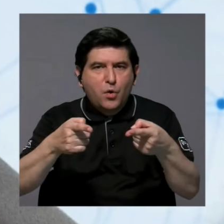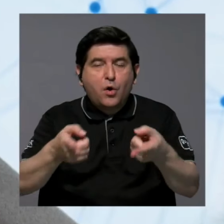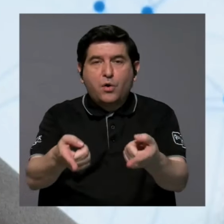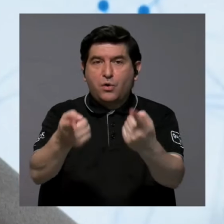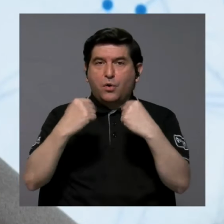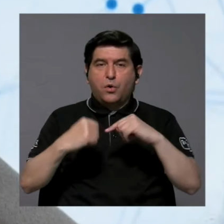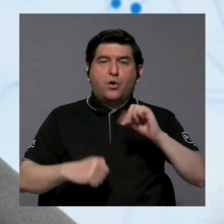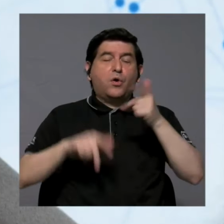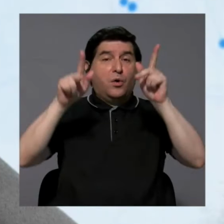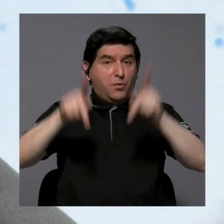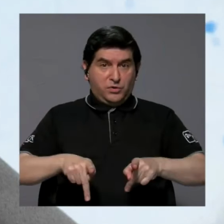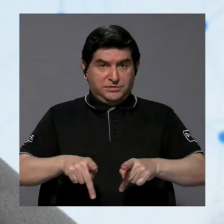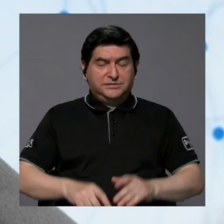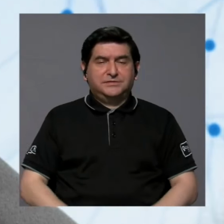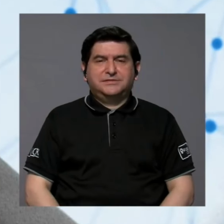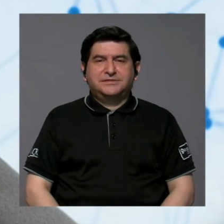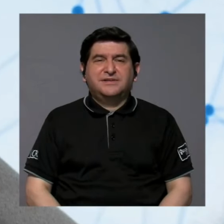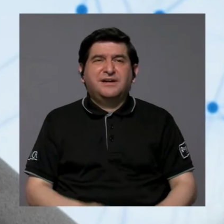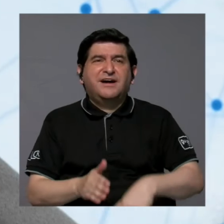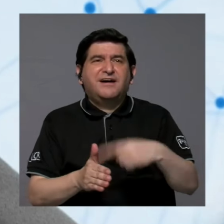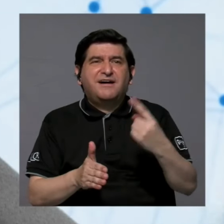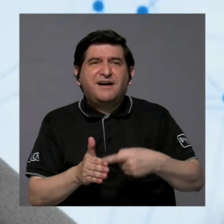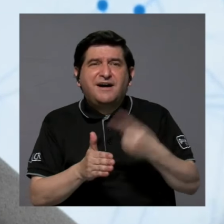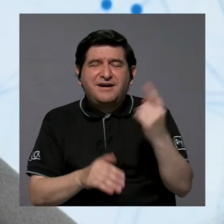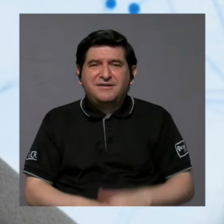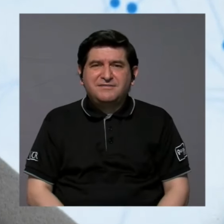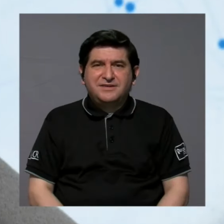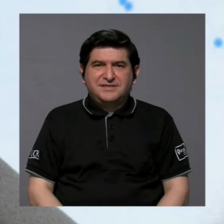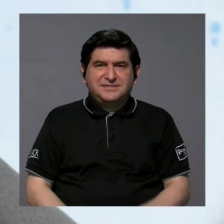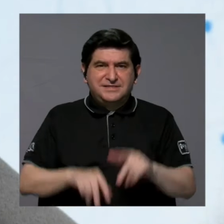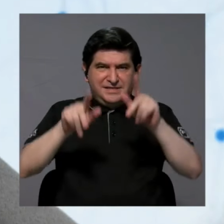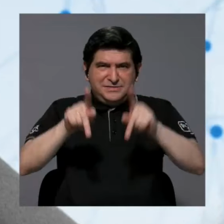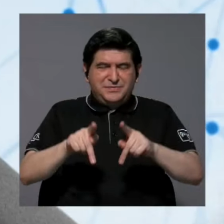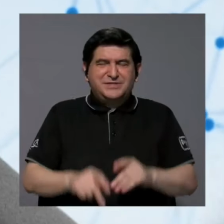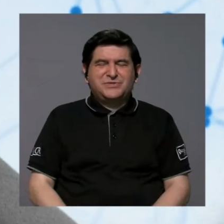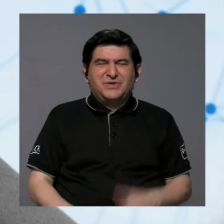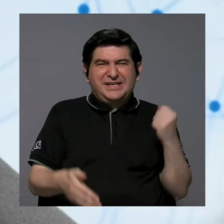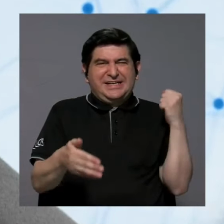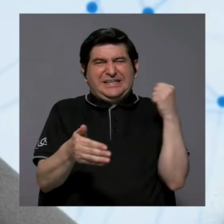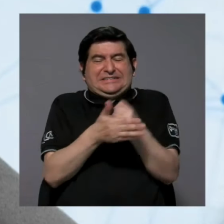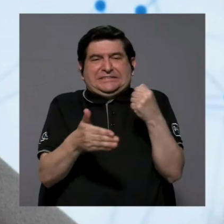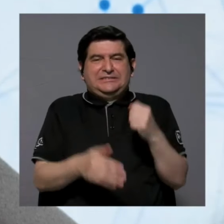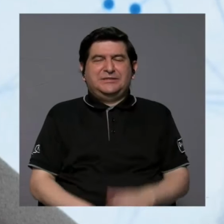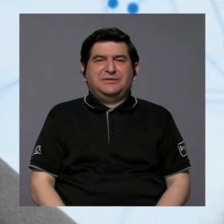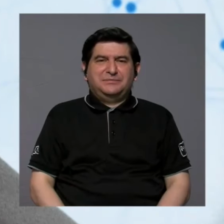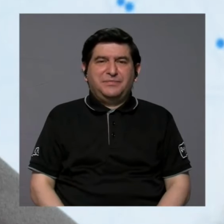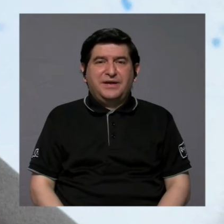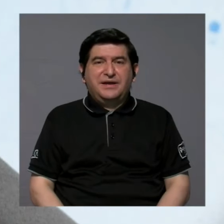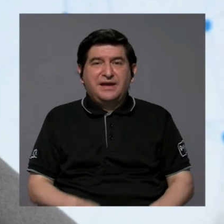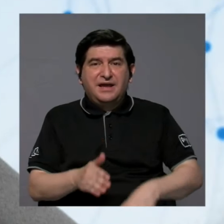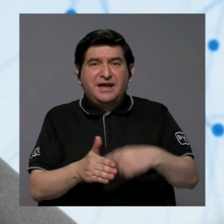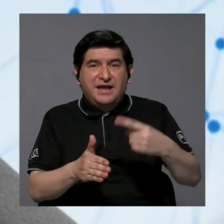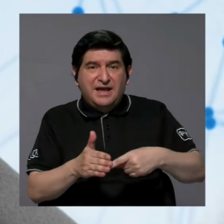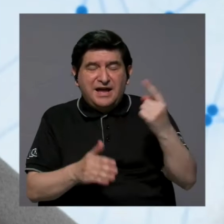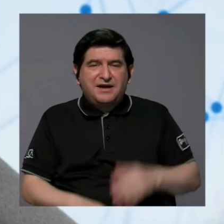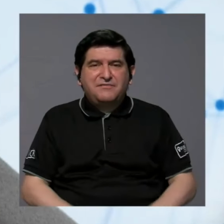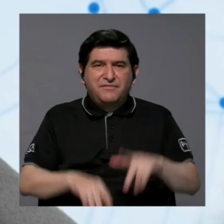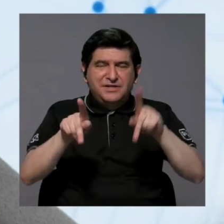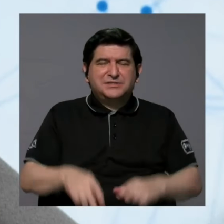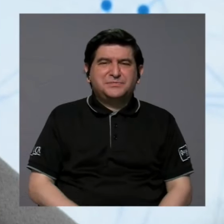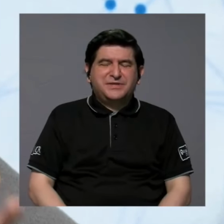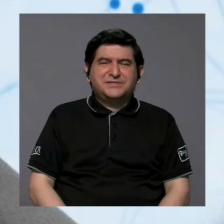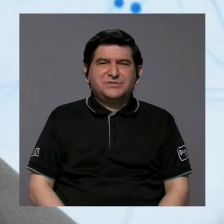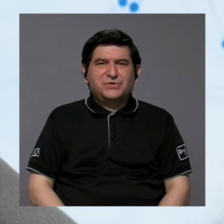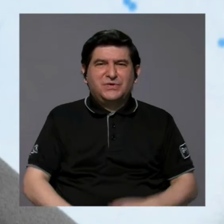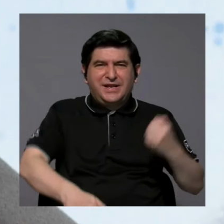atrás como otras personas, a veces se encuentra golpes. ¿verdad? Hay roces, hay ¿verdad?